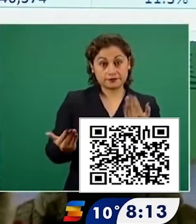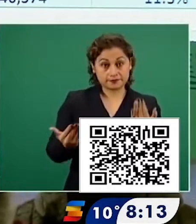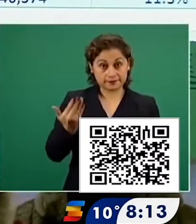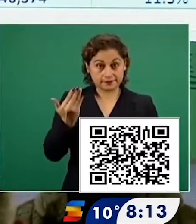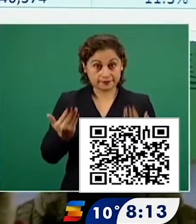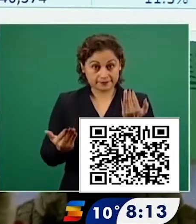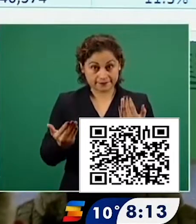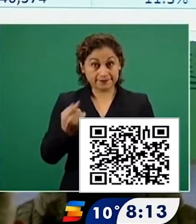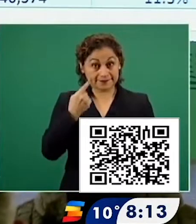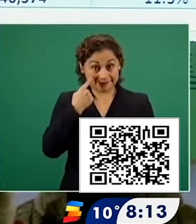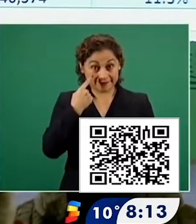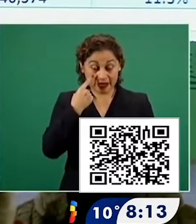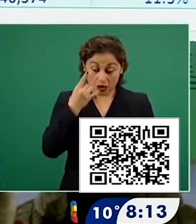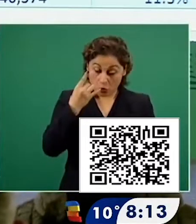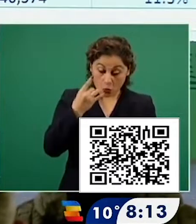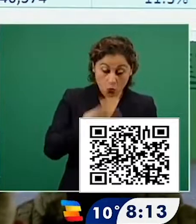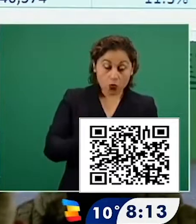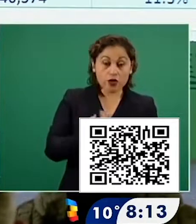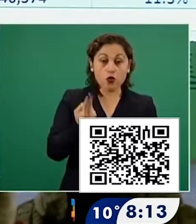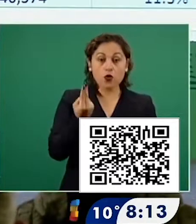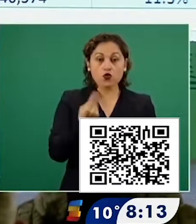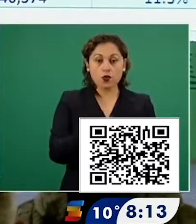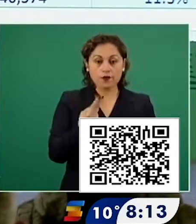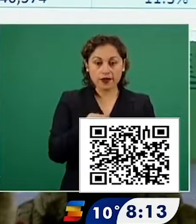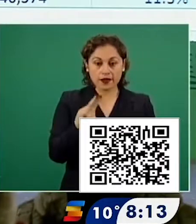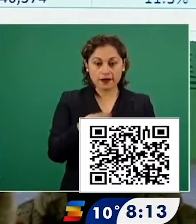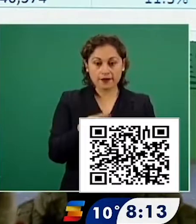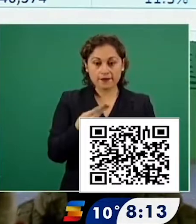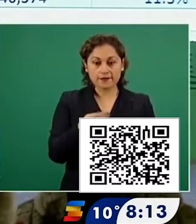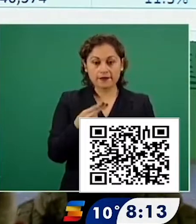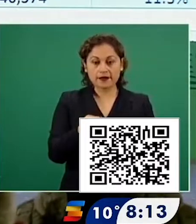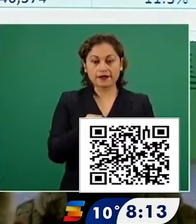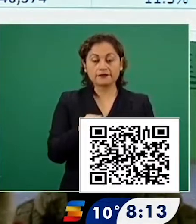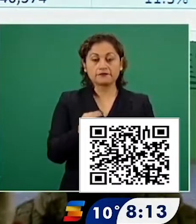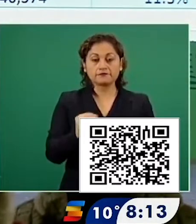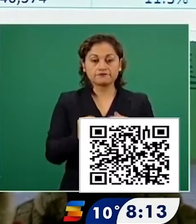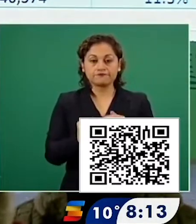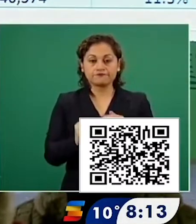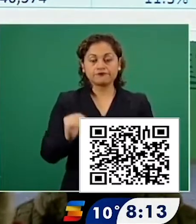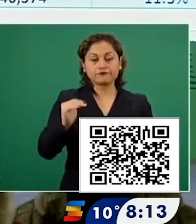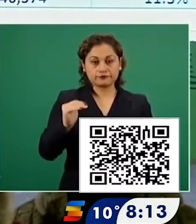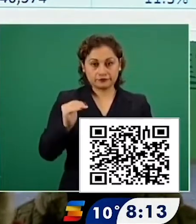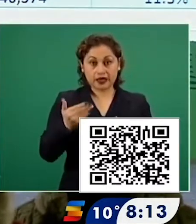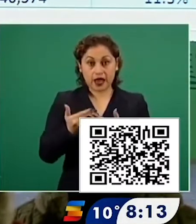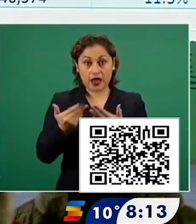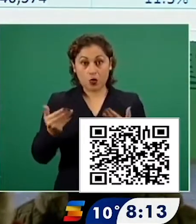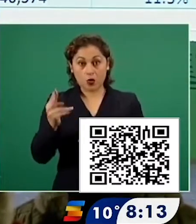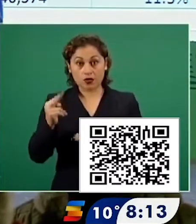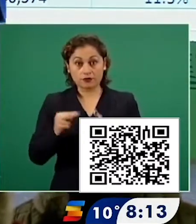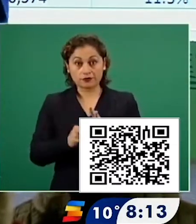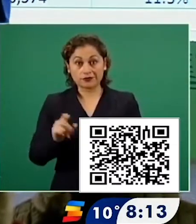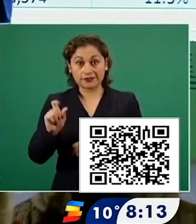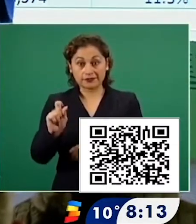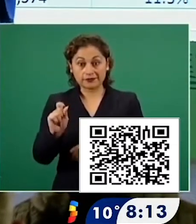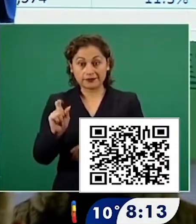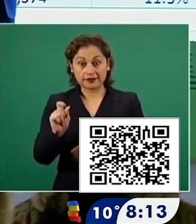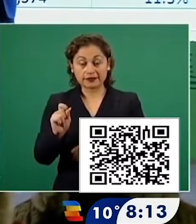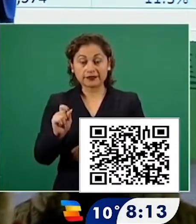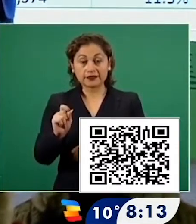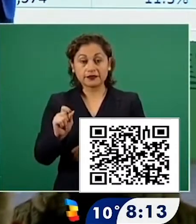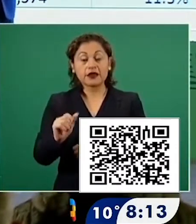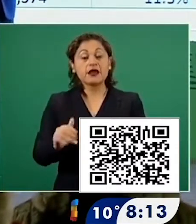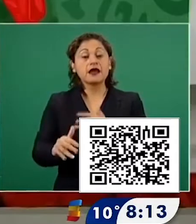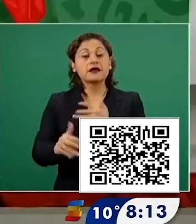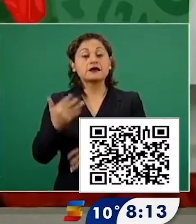mayor nivel para un mes similar desde 1995, año en el que se inició el registro de esta información. El